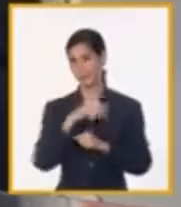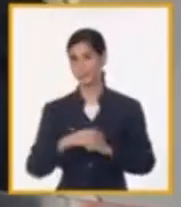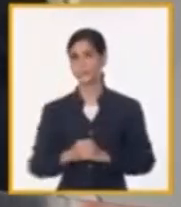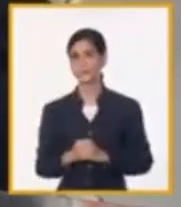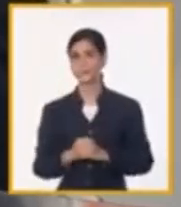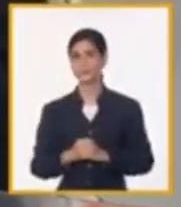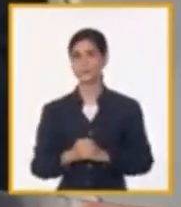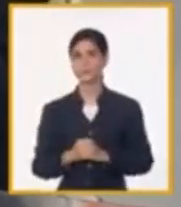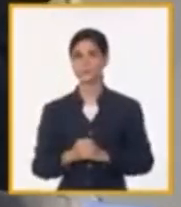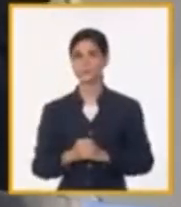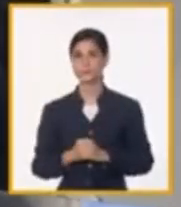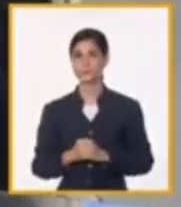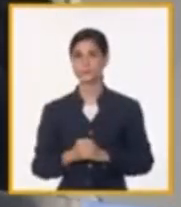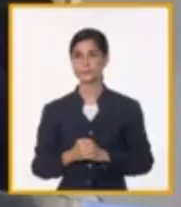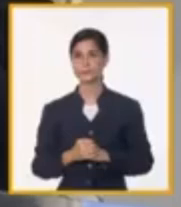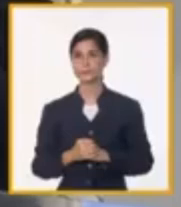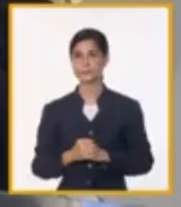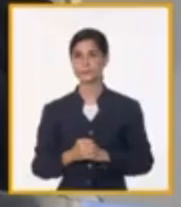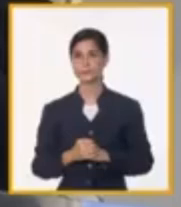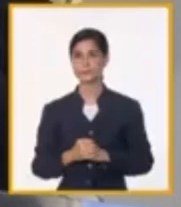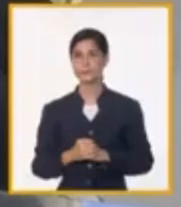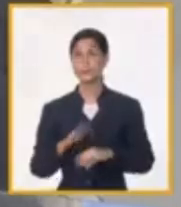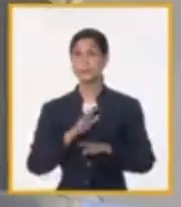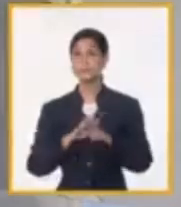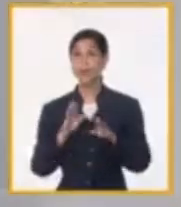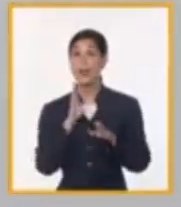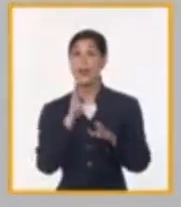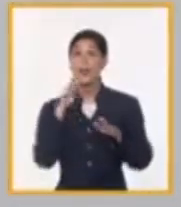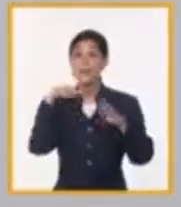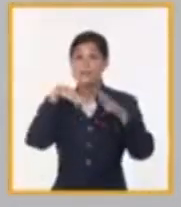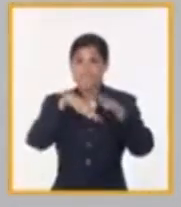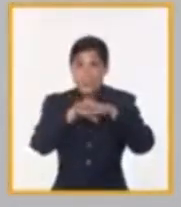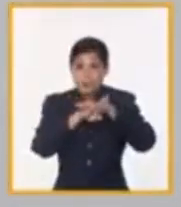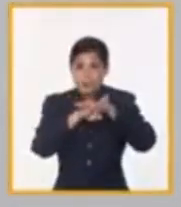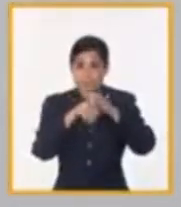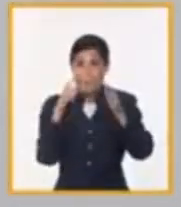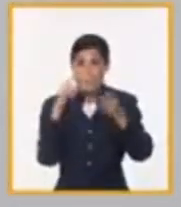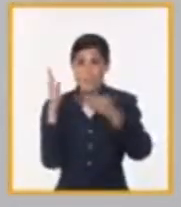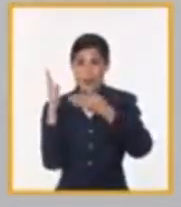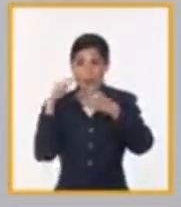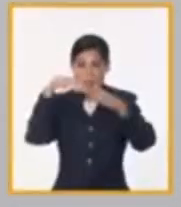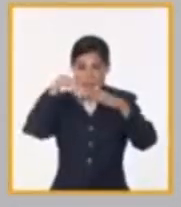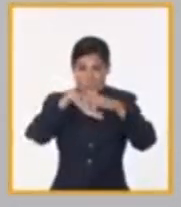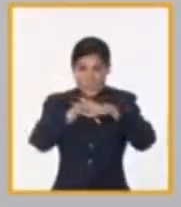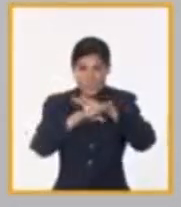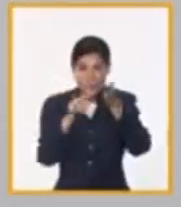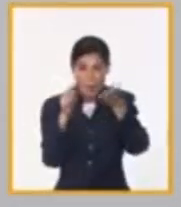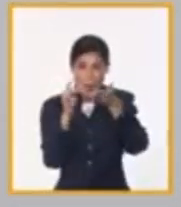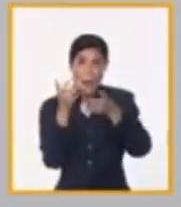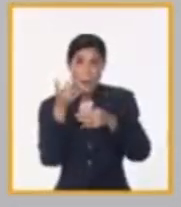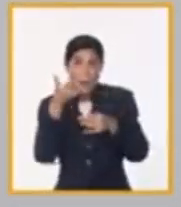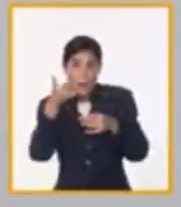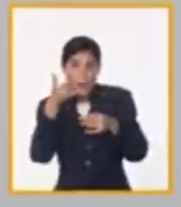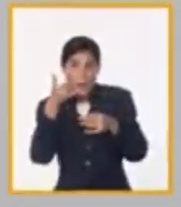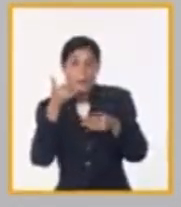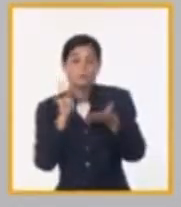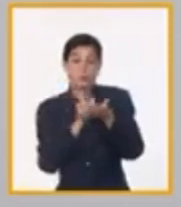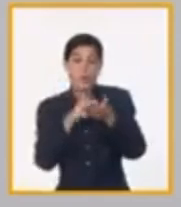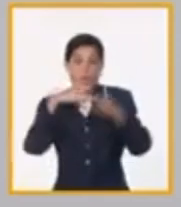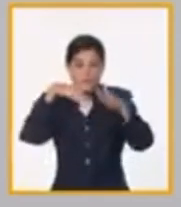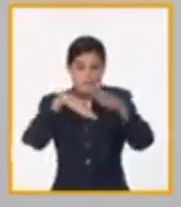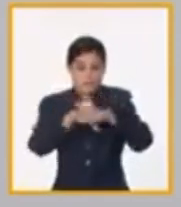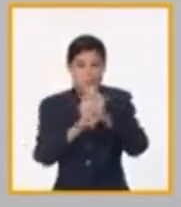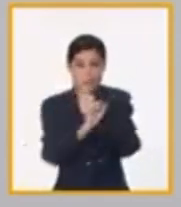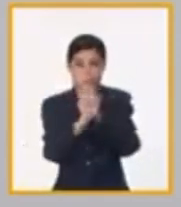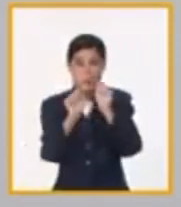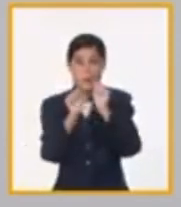hoy en día aquí adentro explosivo muy poderoso en un tamaño reducido y provocan esto que además como